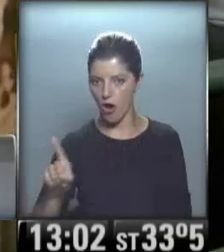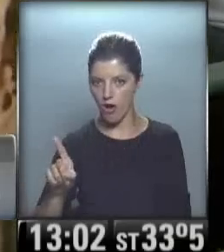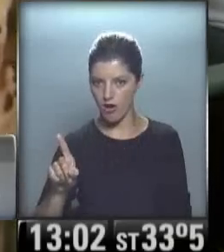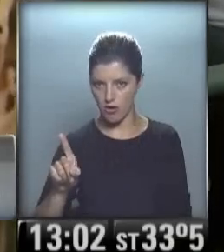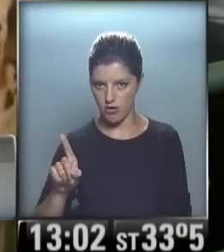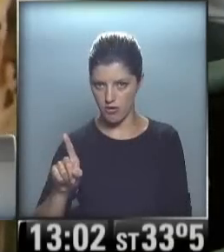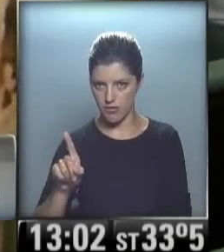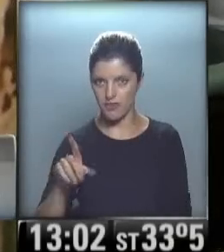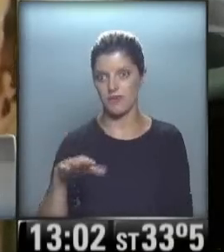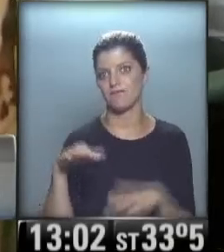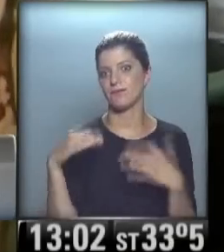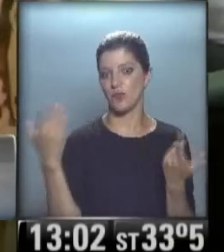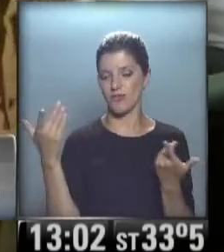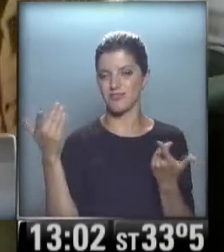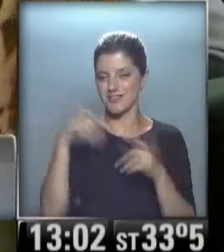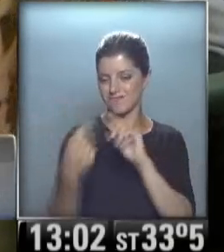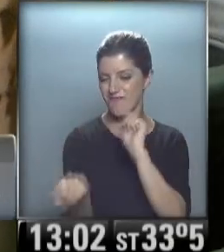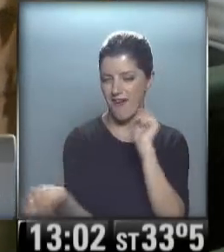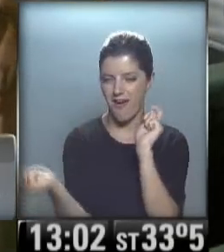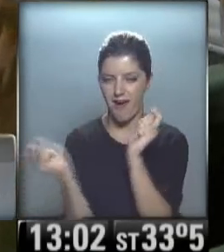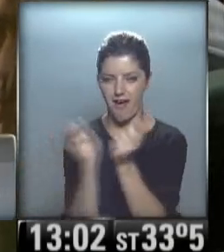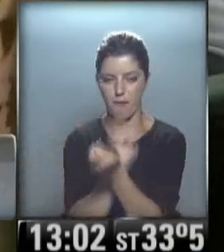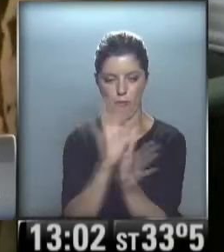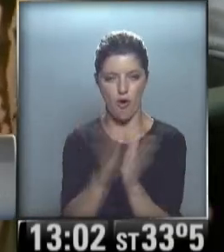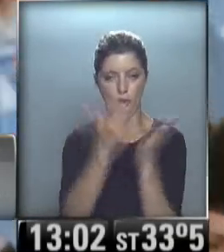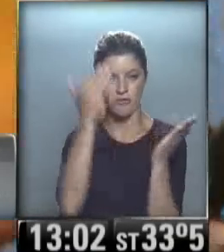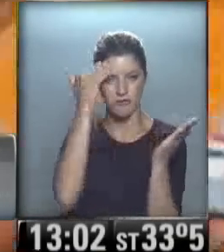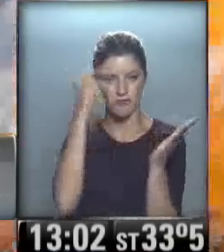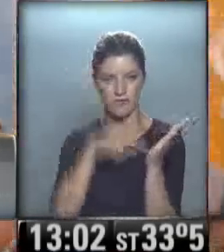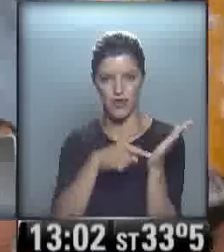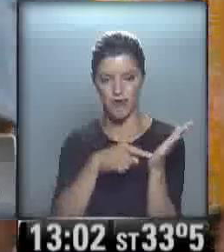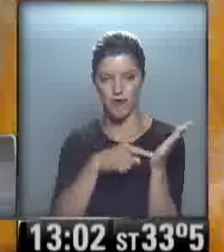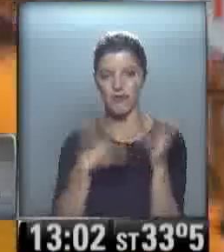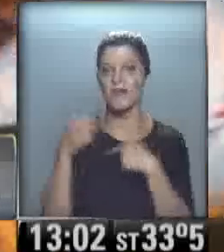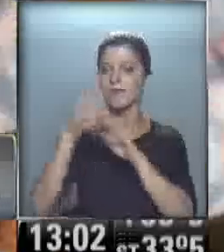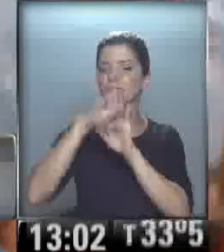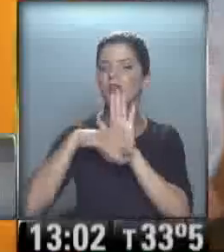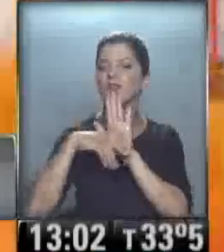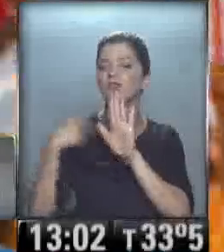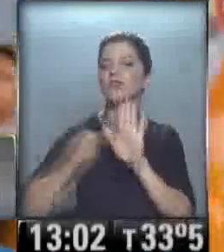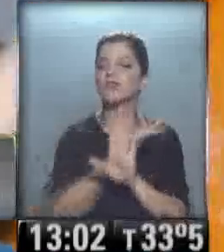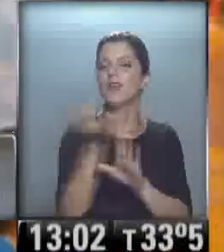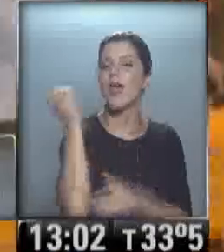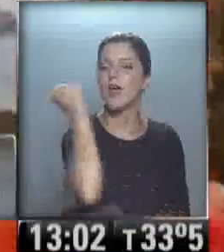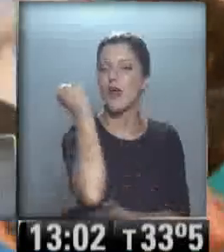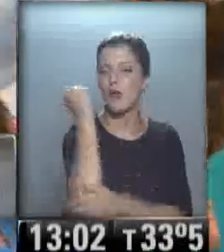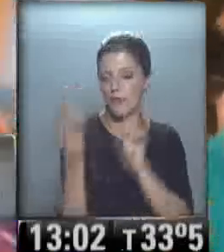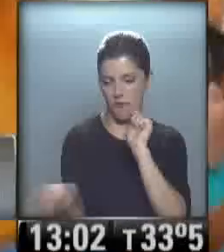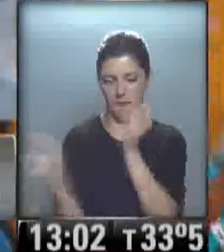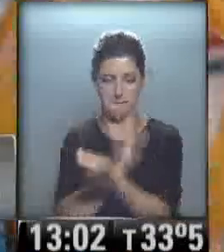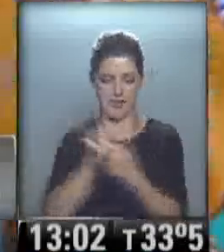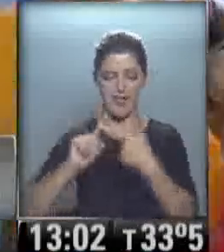tanto la cambio de la constitución del esquema socioeconómico a través de reforma tributaria y de